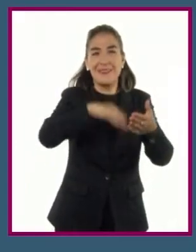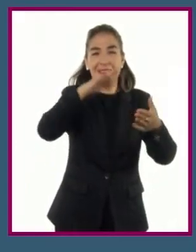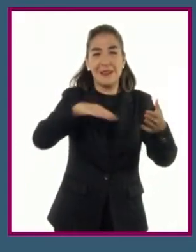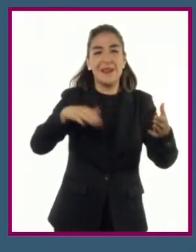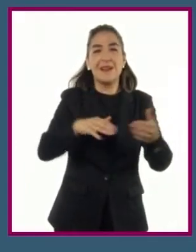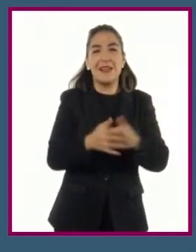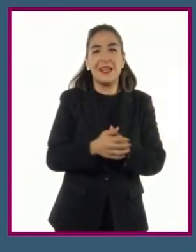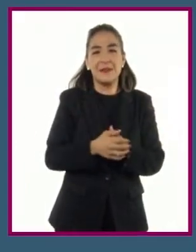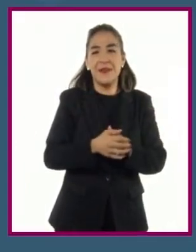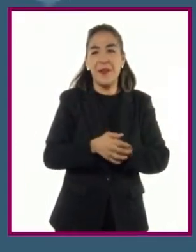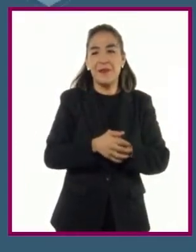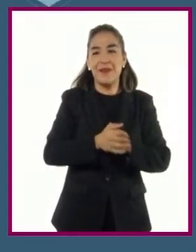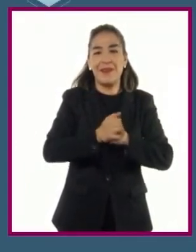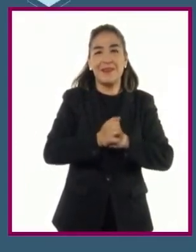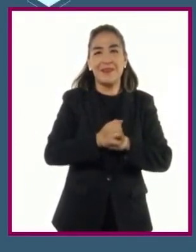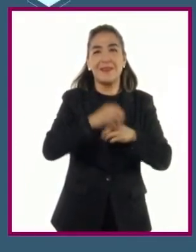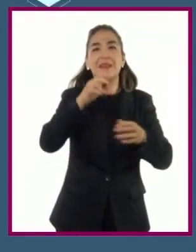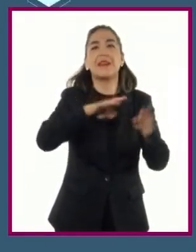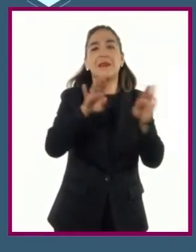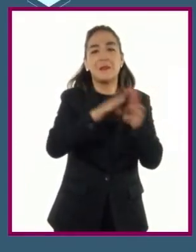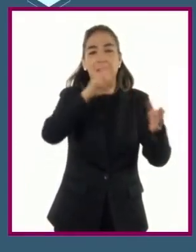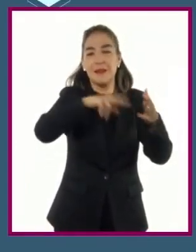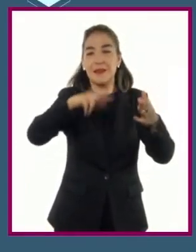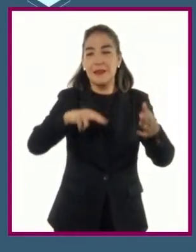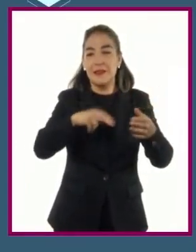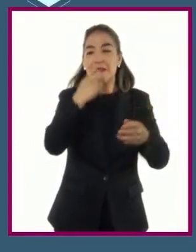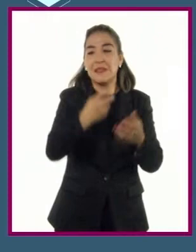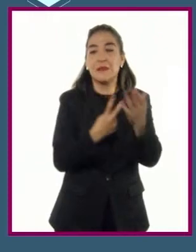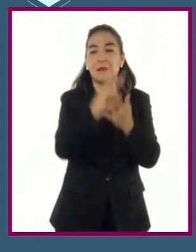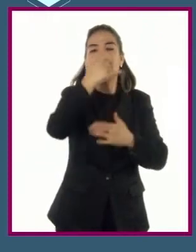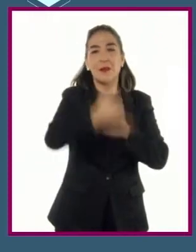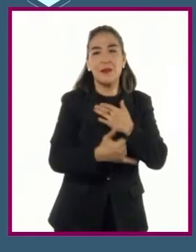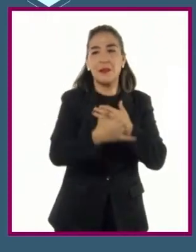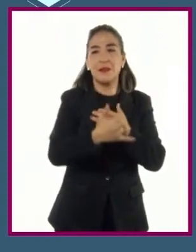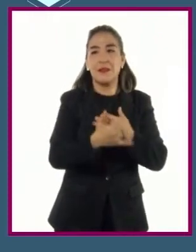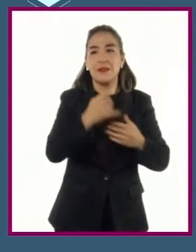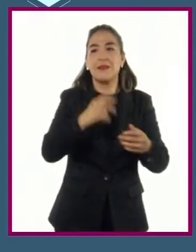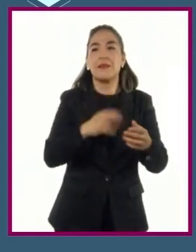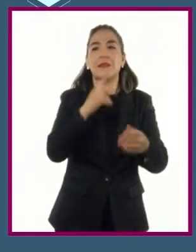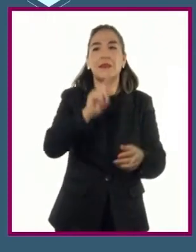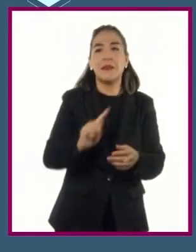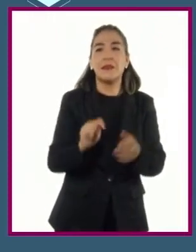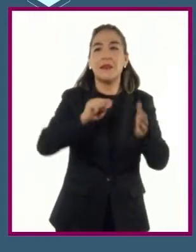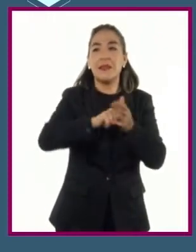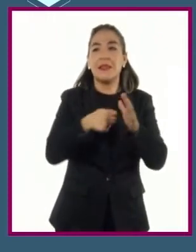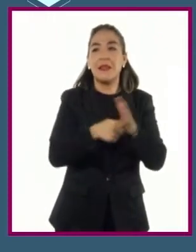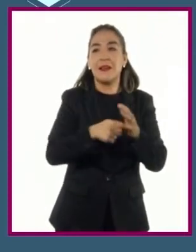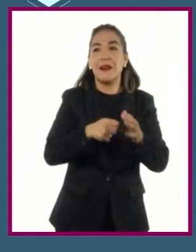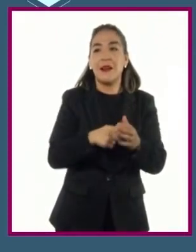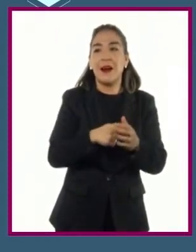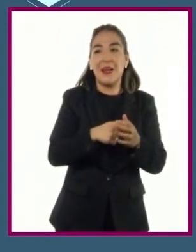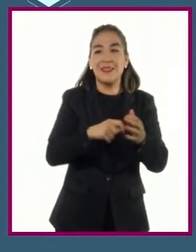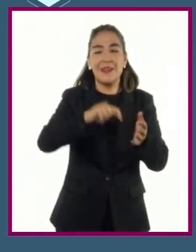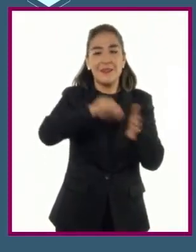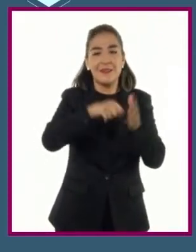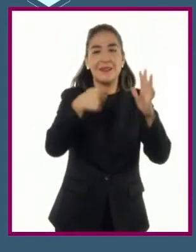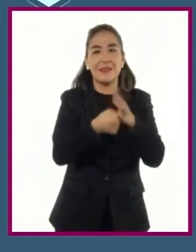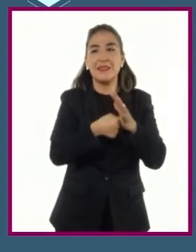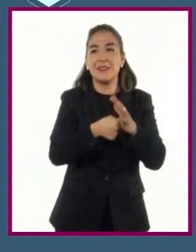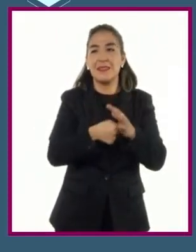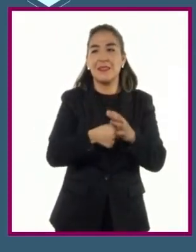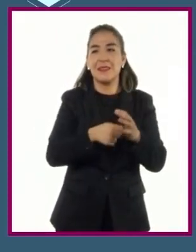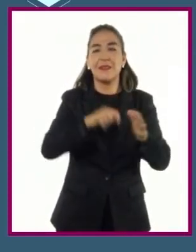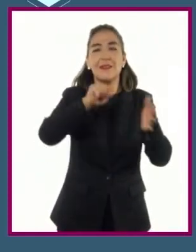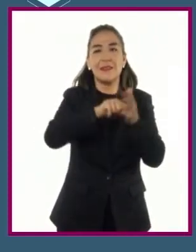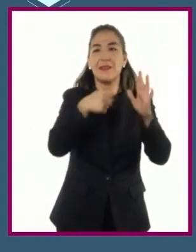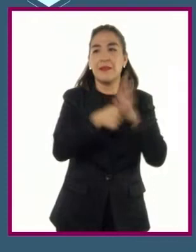es amable con el ambiente? El proyecto tecnológico escolar surge con la necesidad de desarrollar o